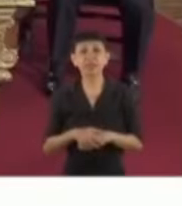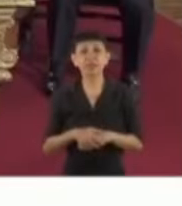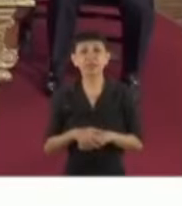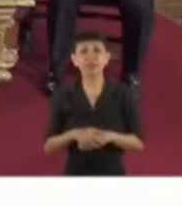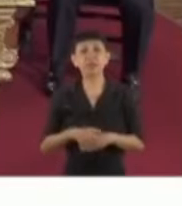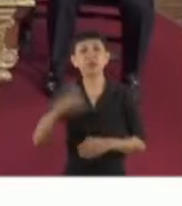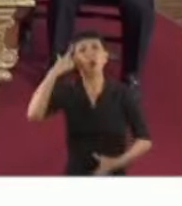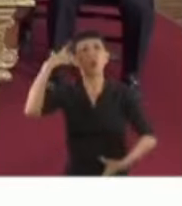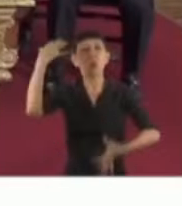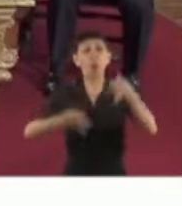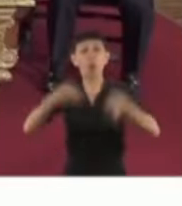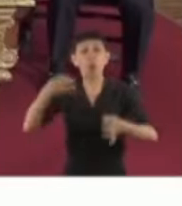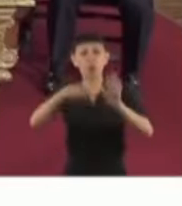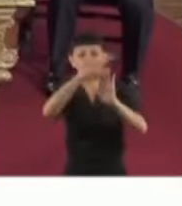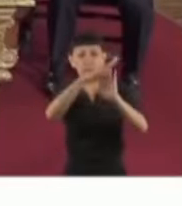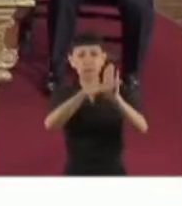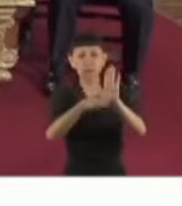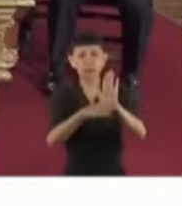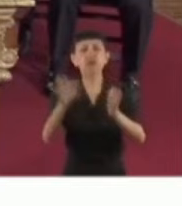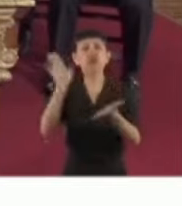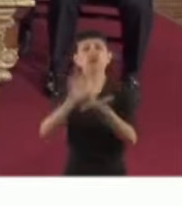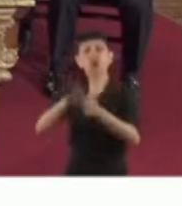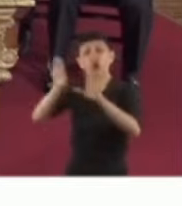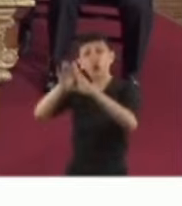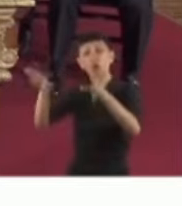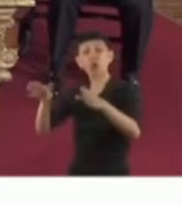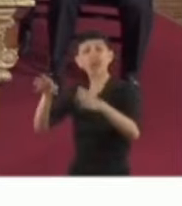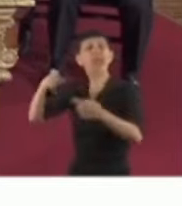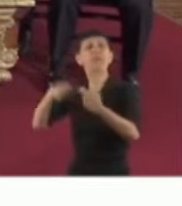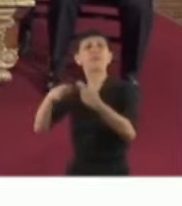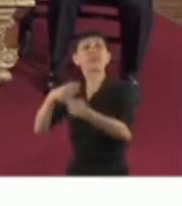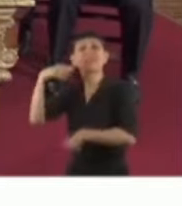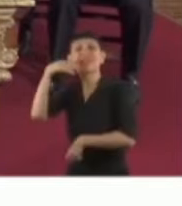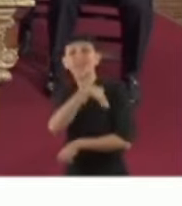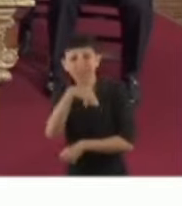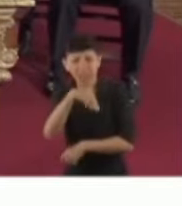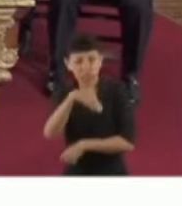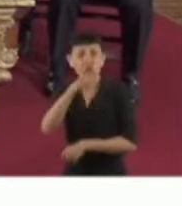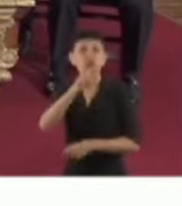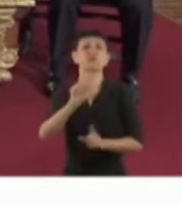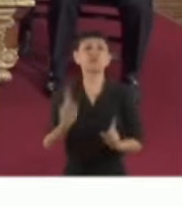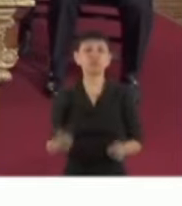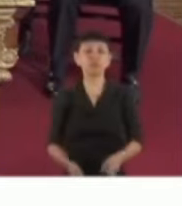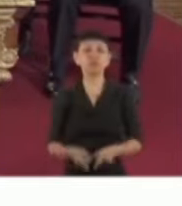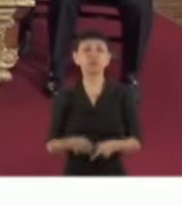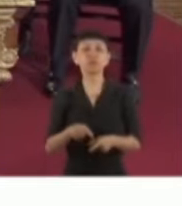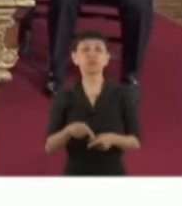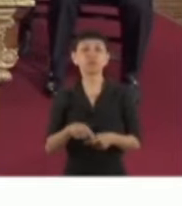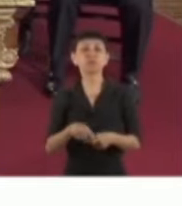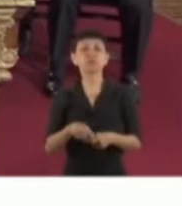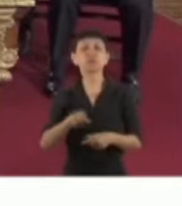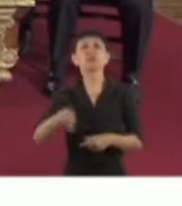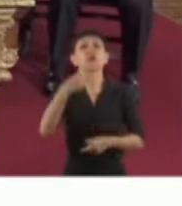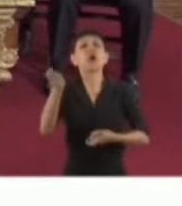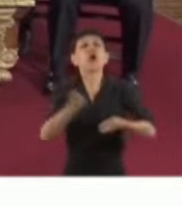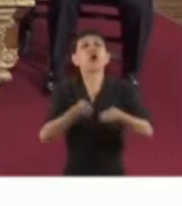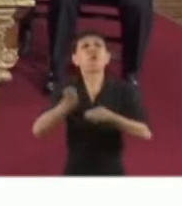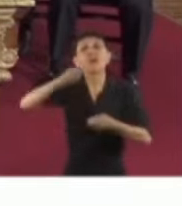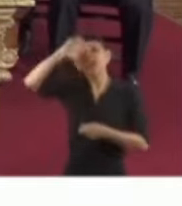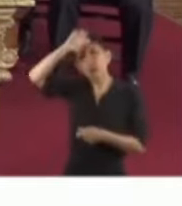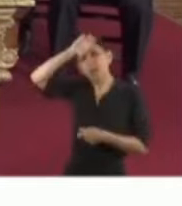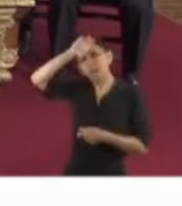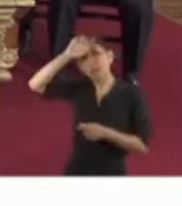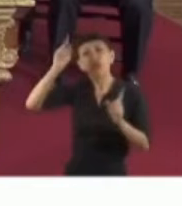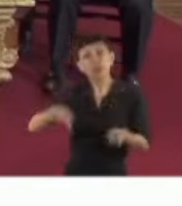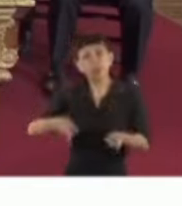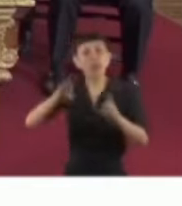que la sociedad está observando que las medidas económicas lo afectan